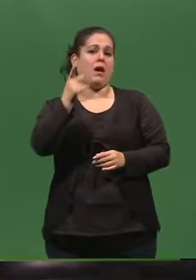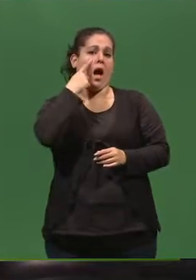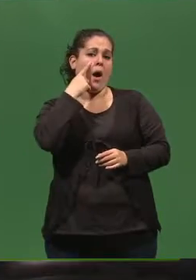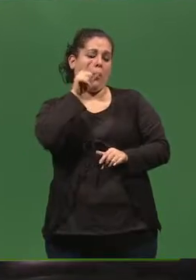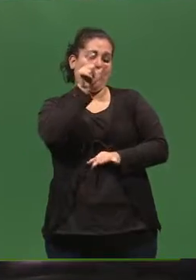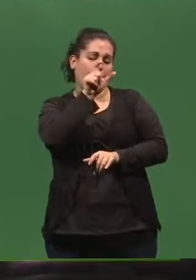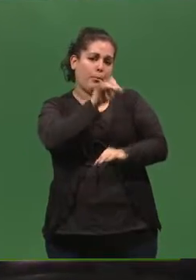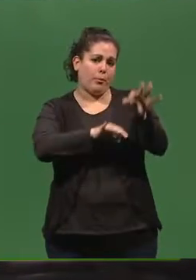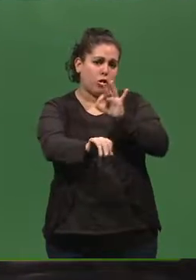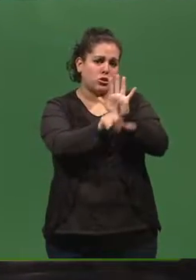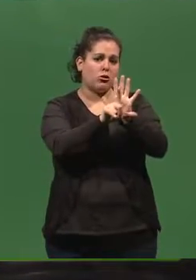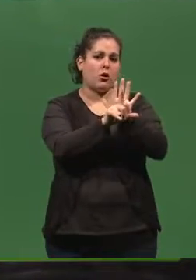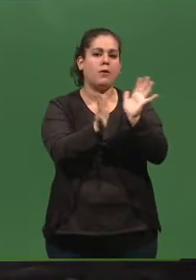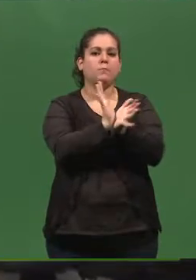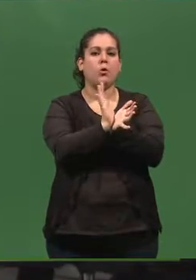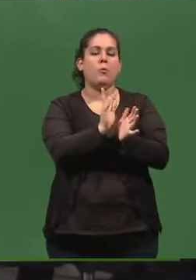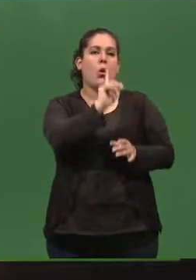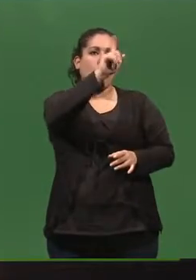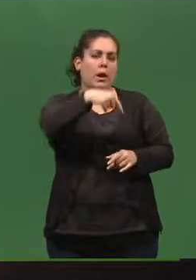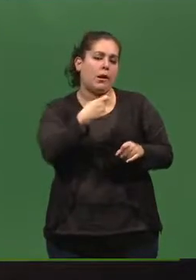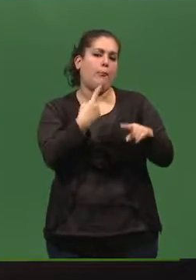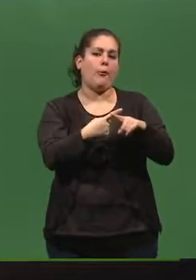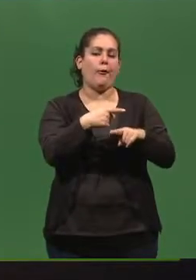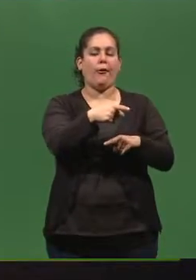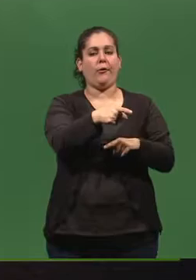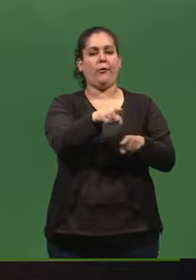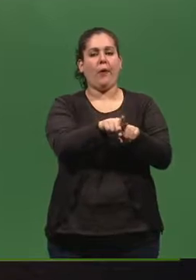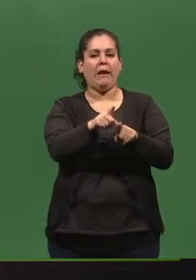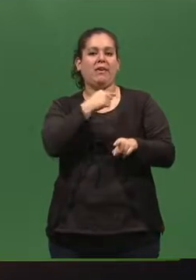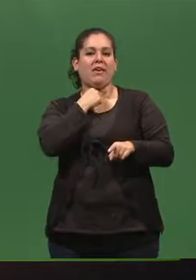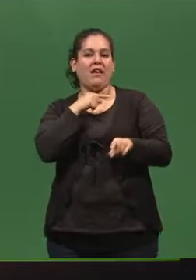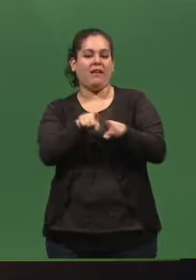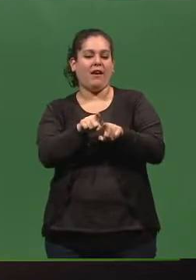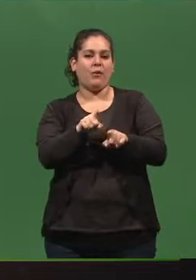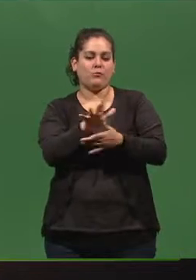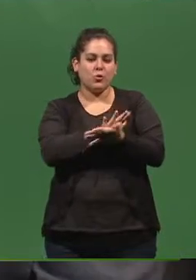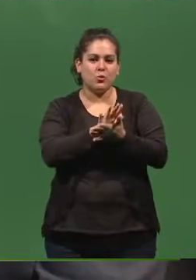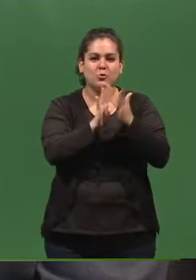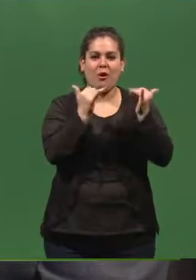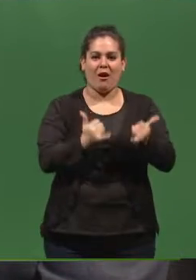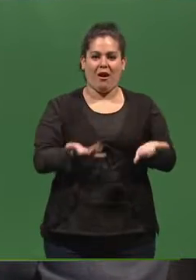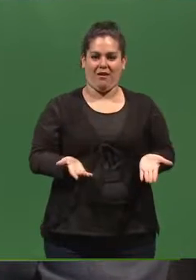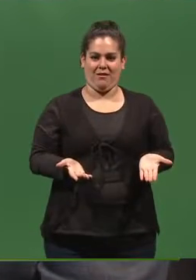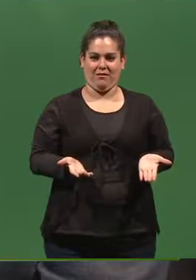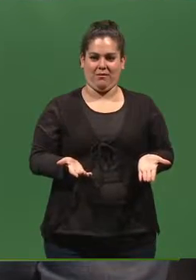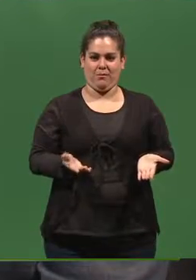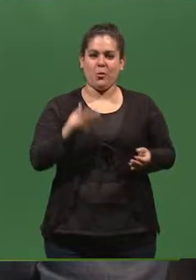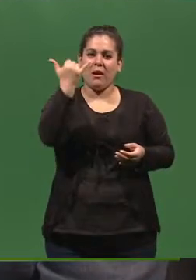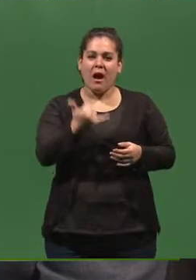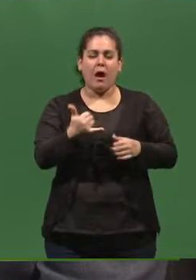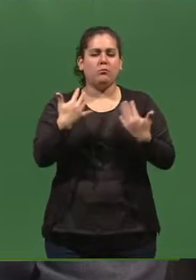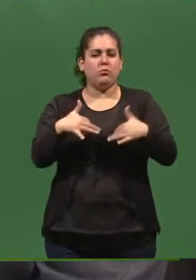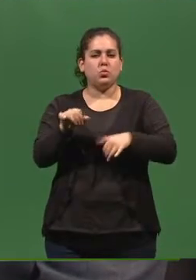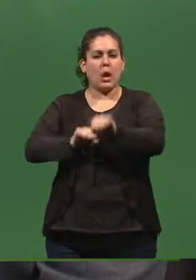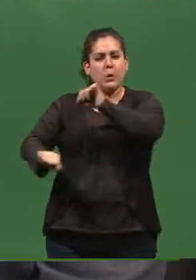también ver al proyecto también como una herramienta que viene de alguna manera también a intentar plantear una solución al alto grado